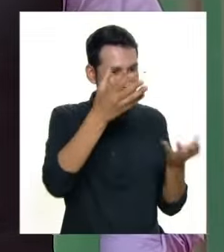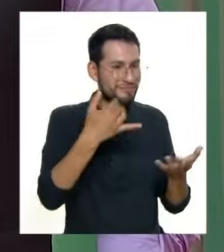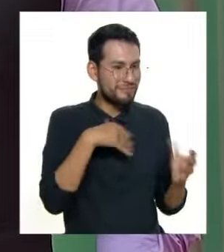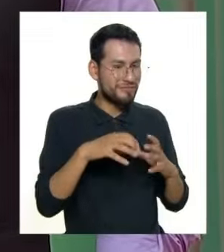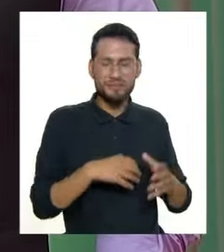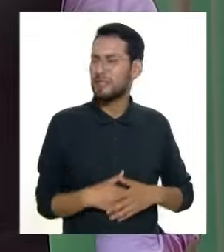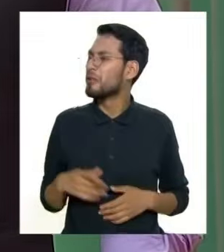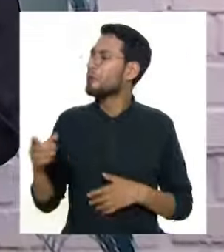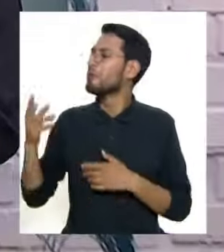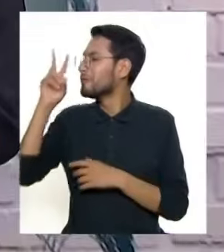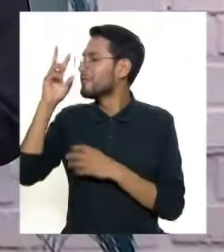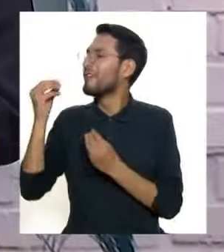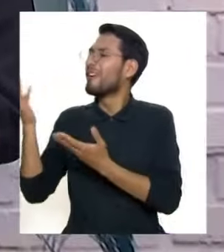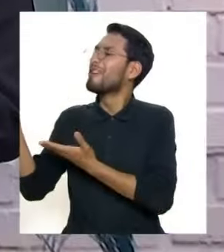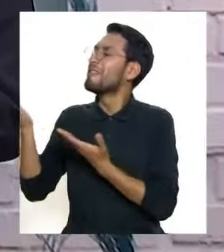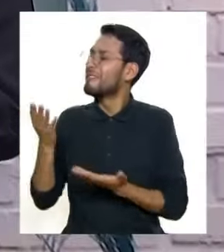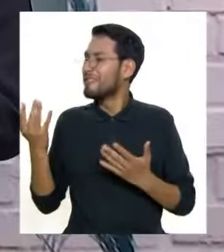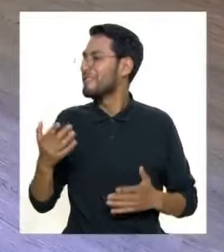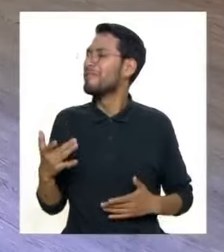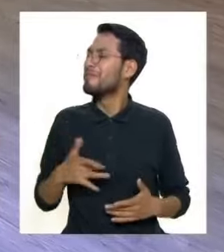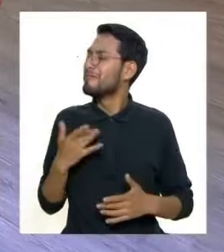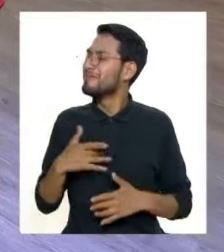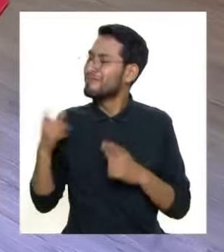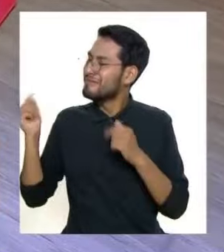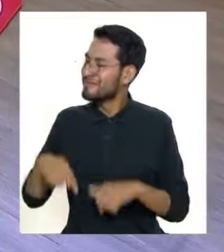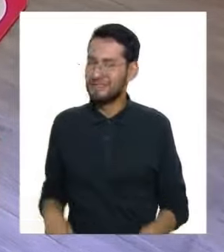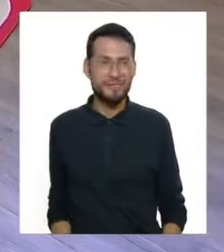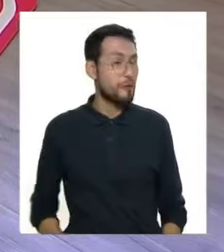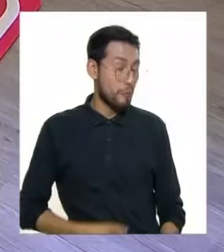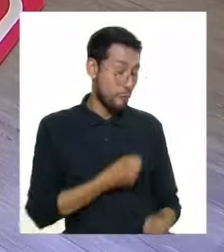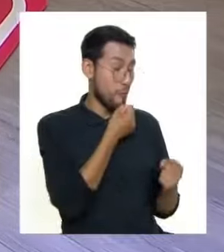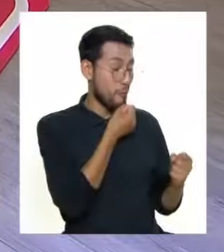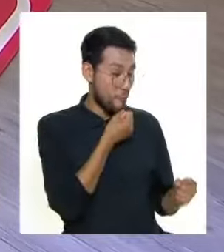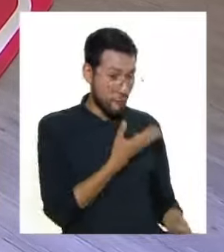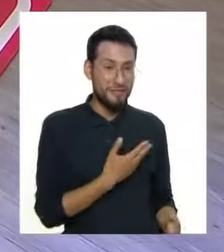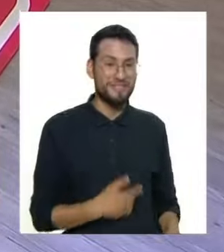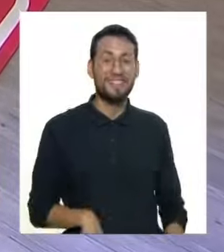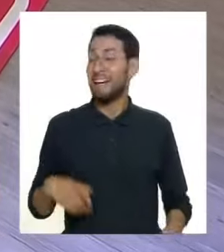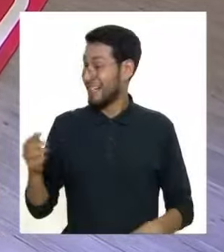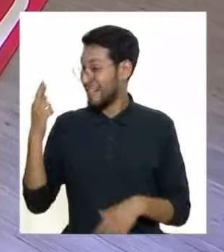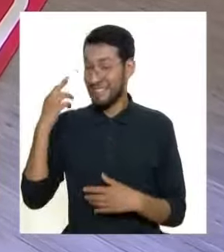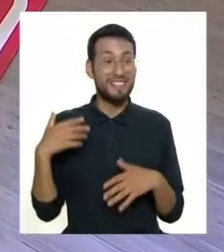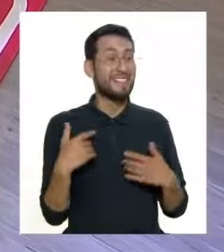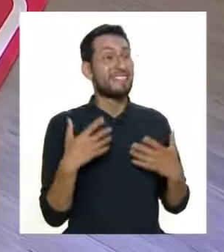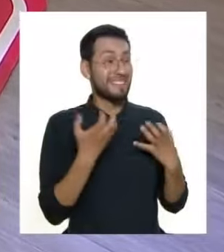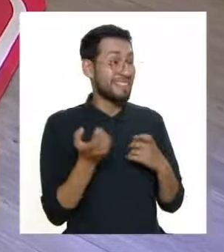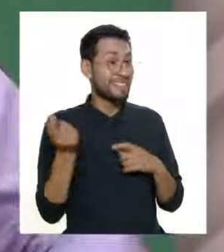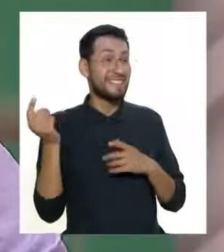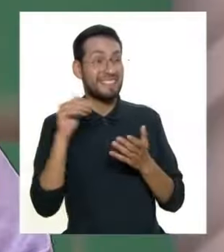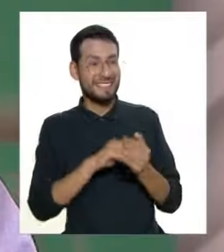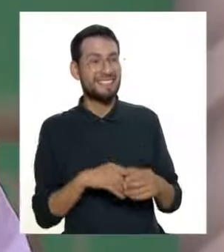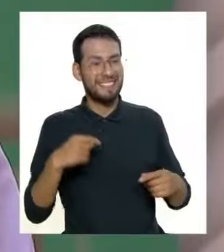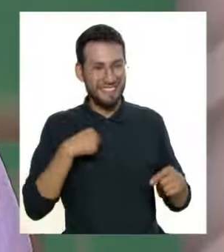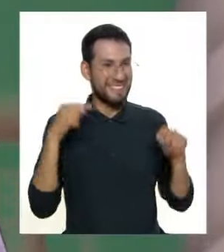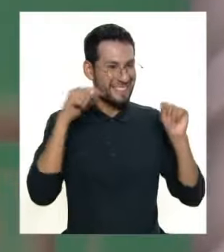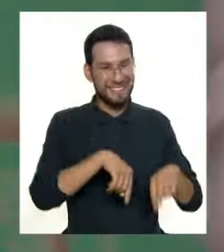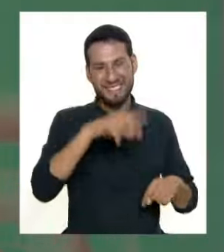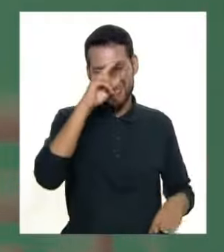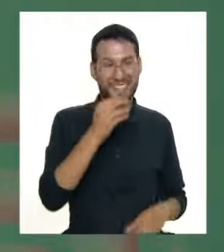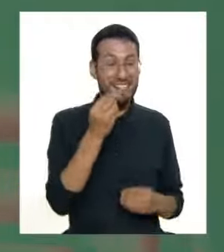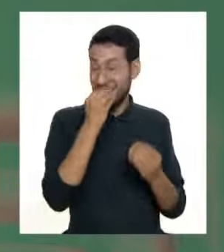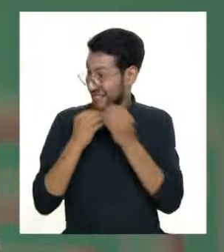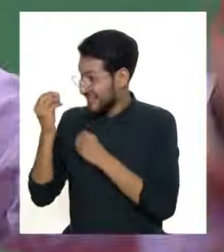haciendo. ¿Y cómo los recibió nuestro querido Perú? ¿Cómo se han sentido? Espectacular. Espectacular. Espectacular. Por eso es que dijeron quiero que tengo que regresar. ¿Ah, quiero quedarme aquí, sí. Por la